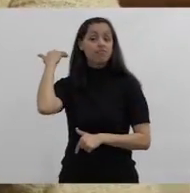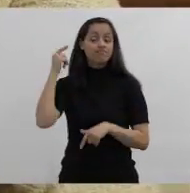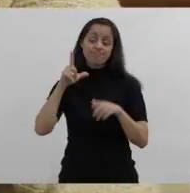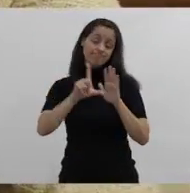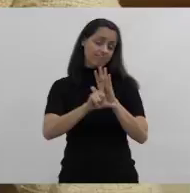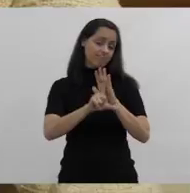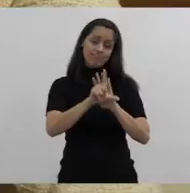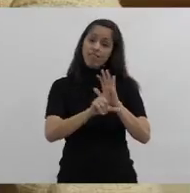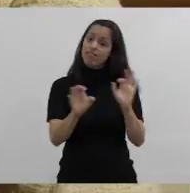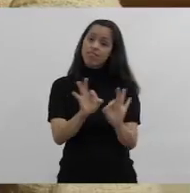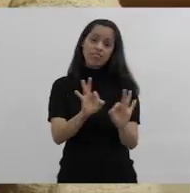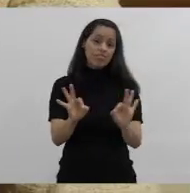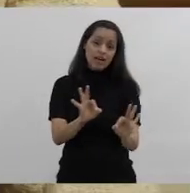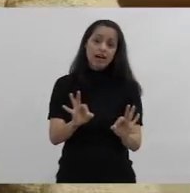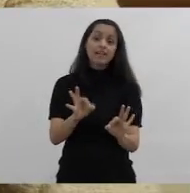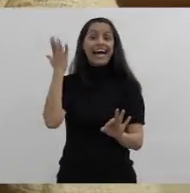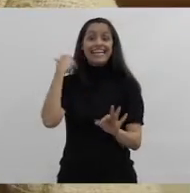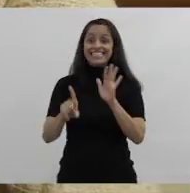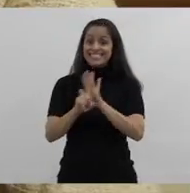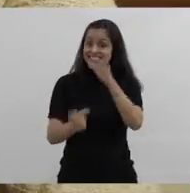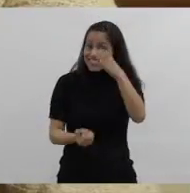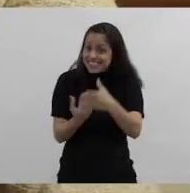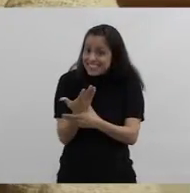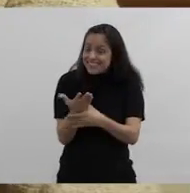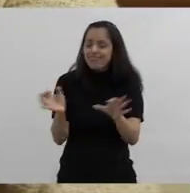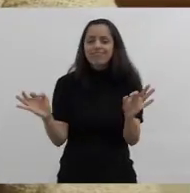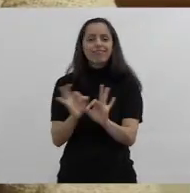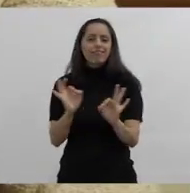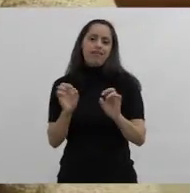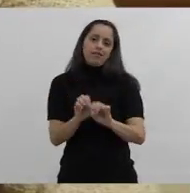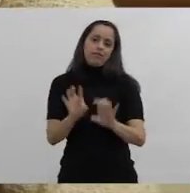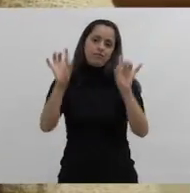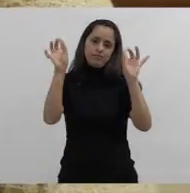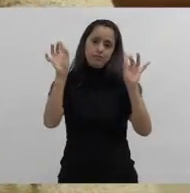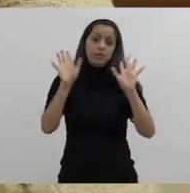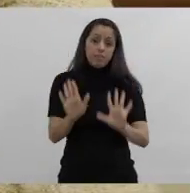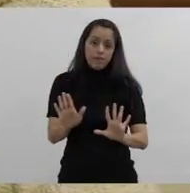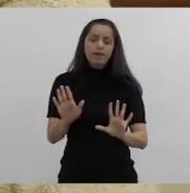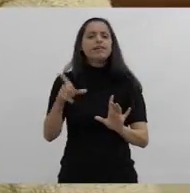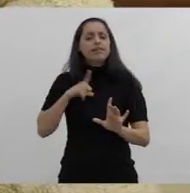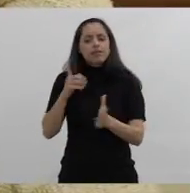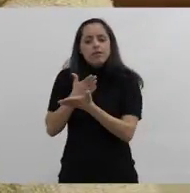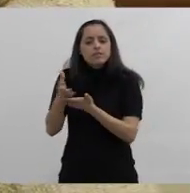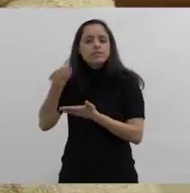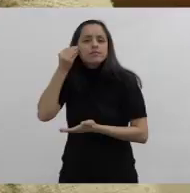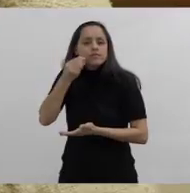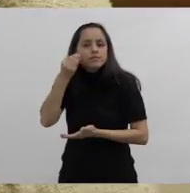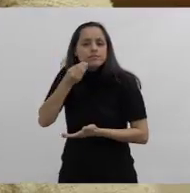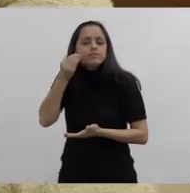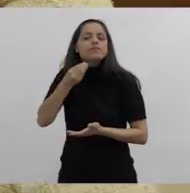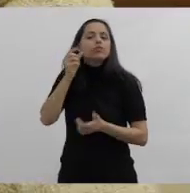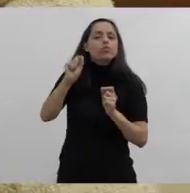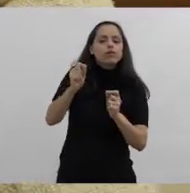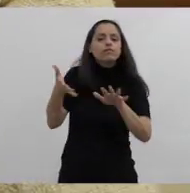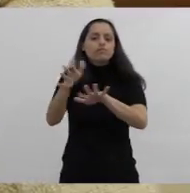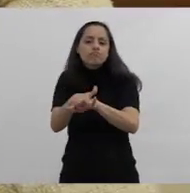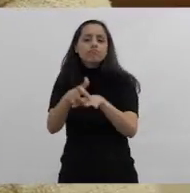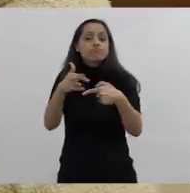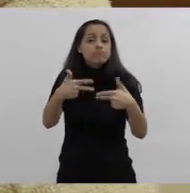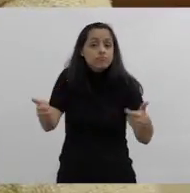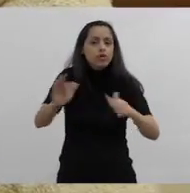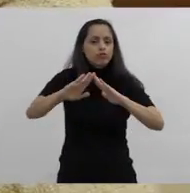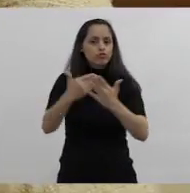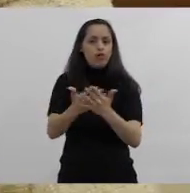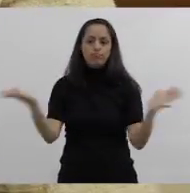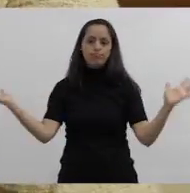había legislación, no había sido legalizada, ni real ni simbólicamente, la idea del aula